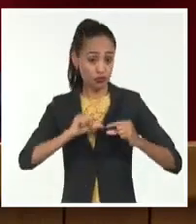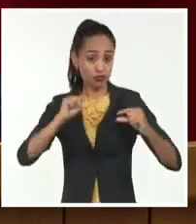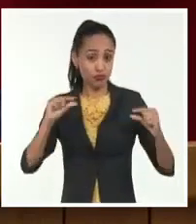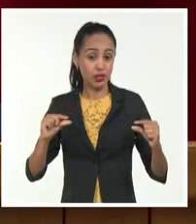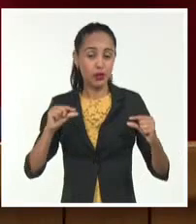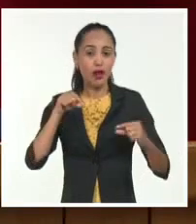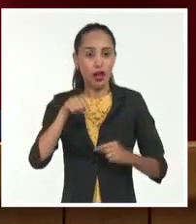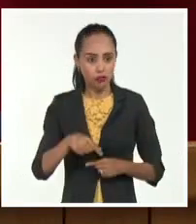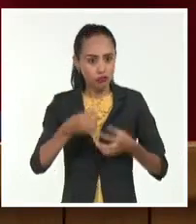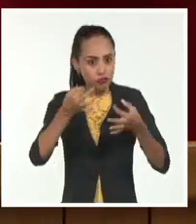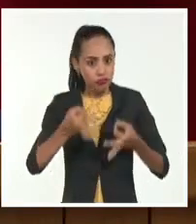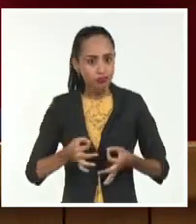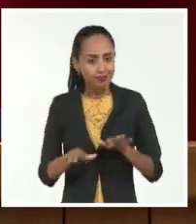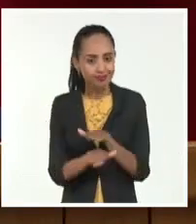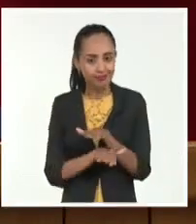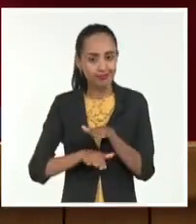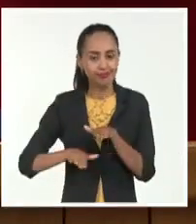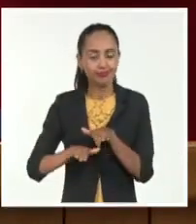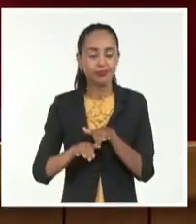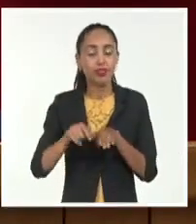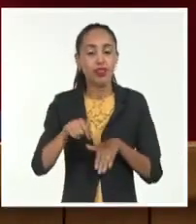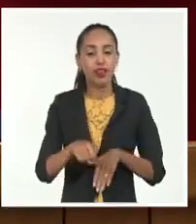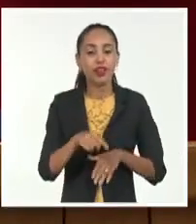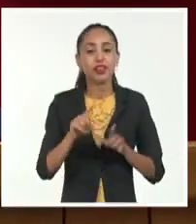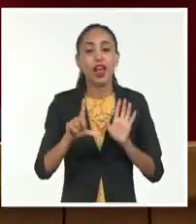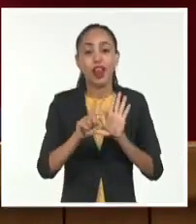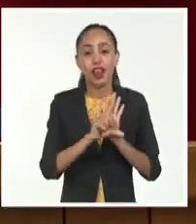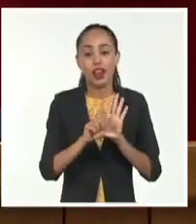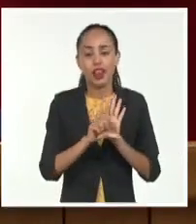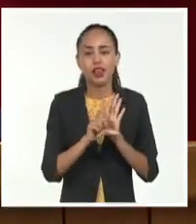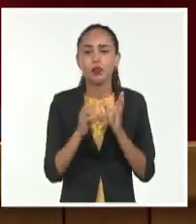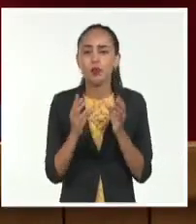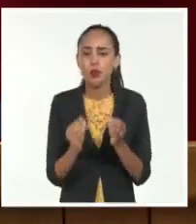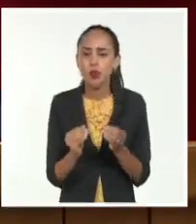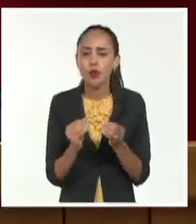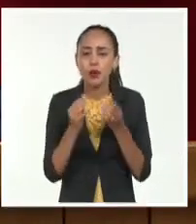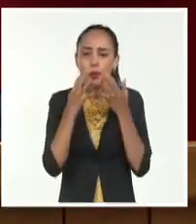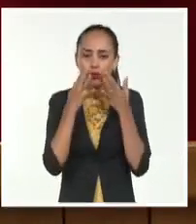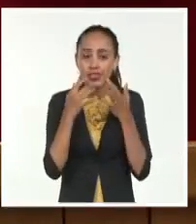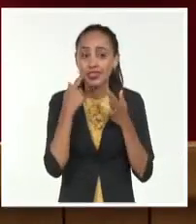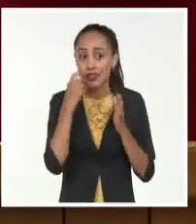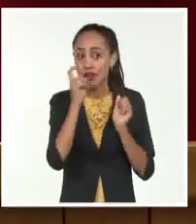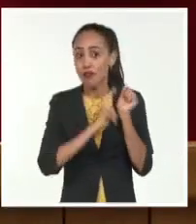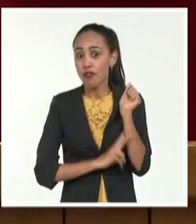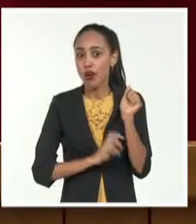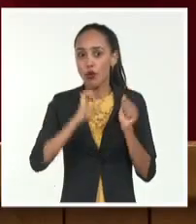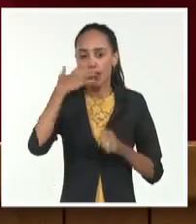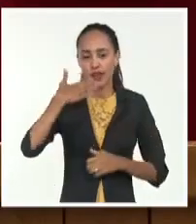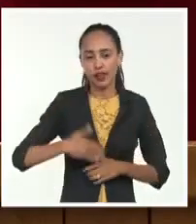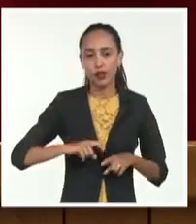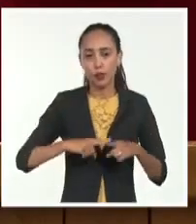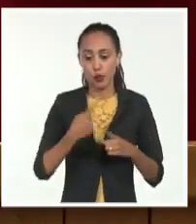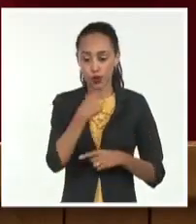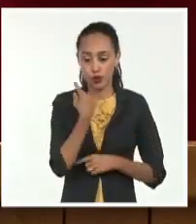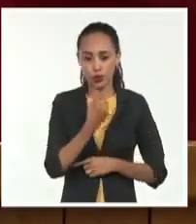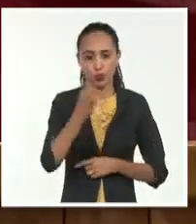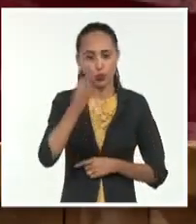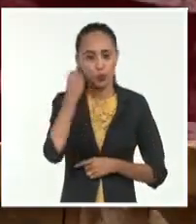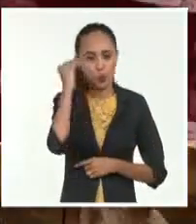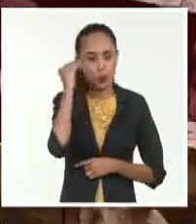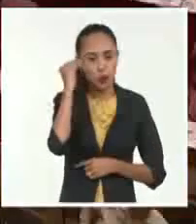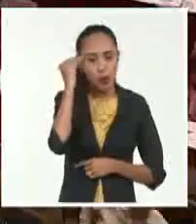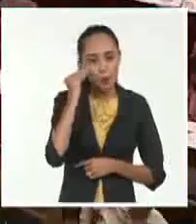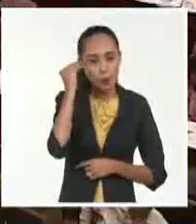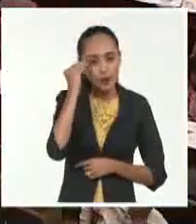es una esencia. Esta norma tiene un indiscutido valor ético, nos enseña a pensar y nos da